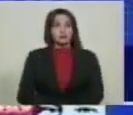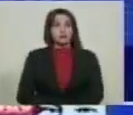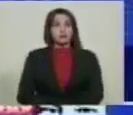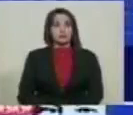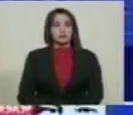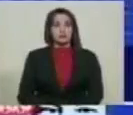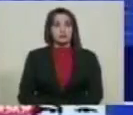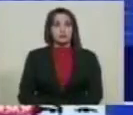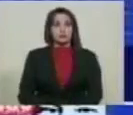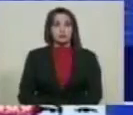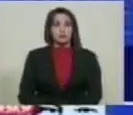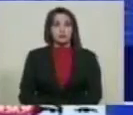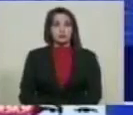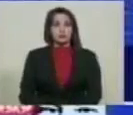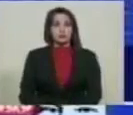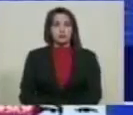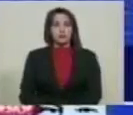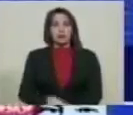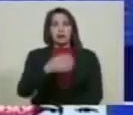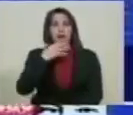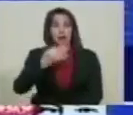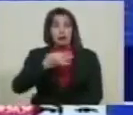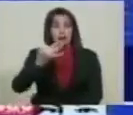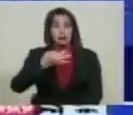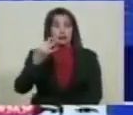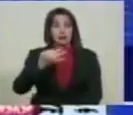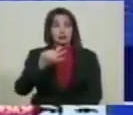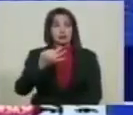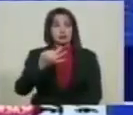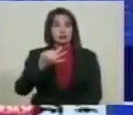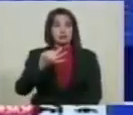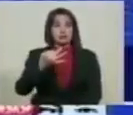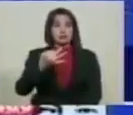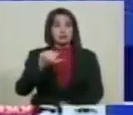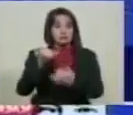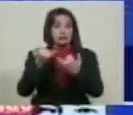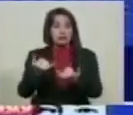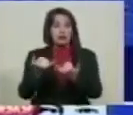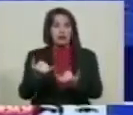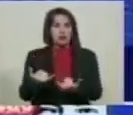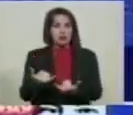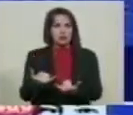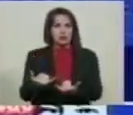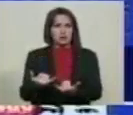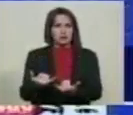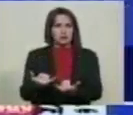la verdad, o la verdad tal como es.